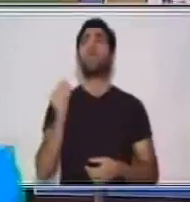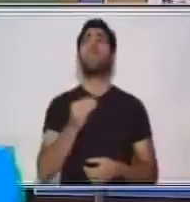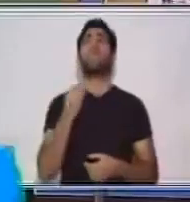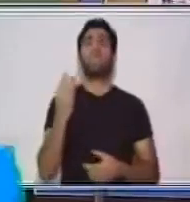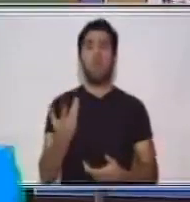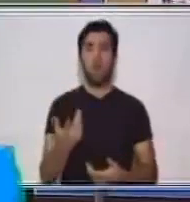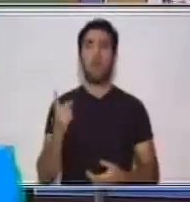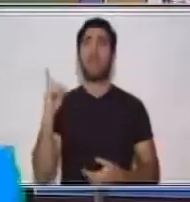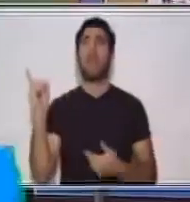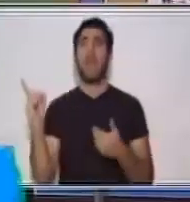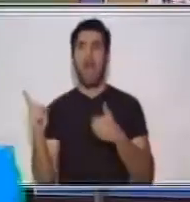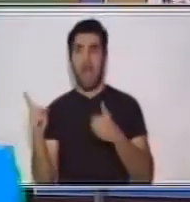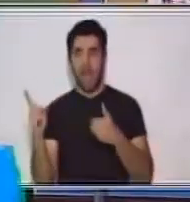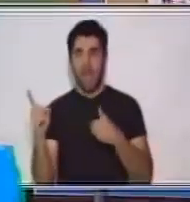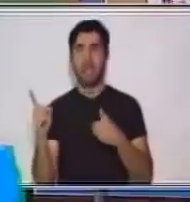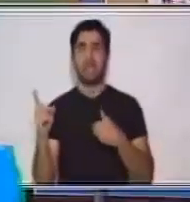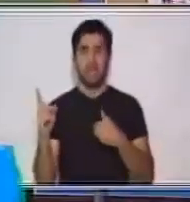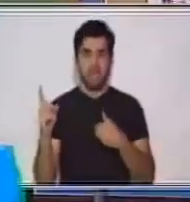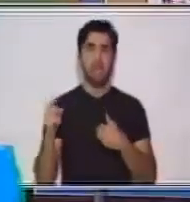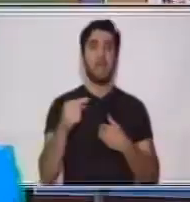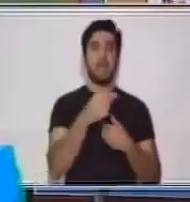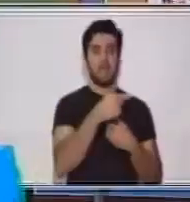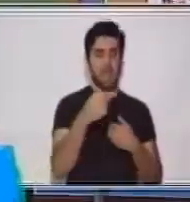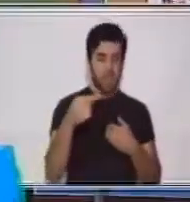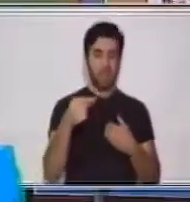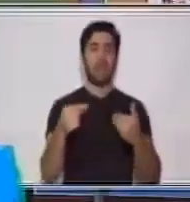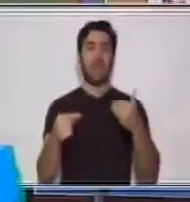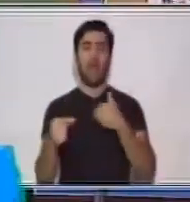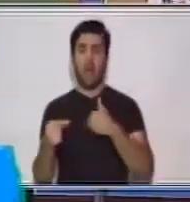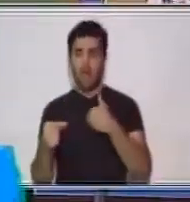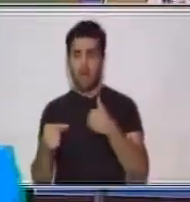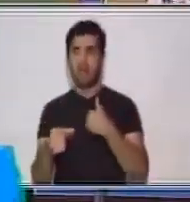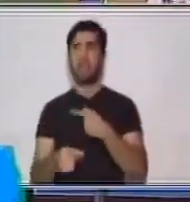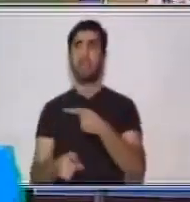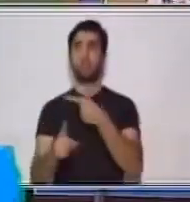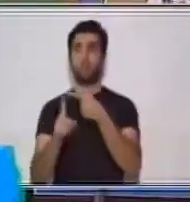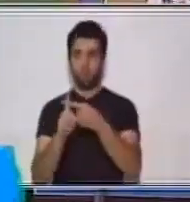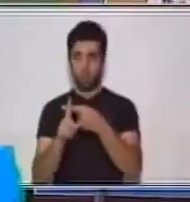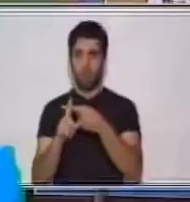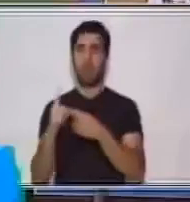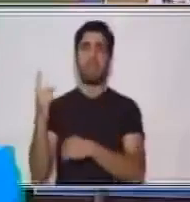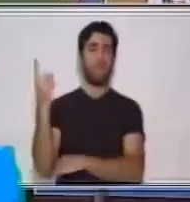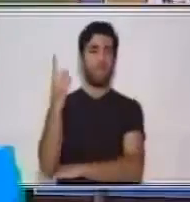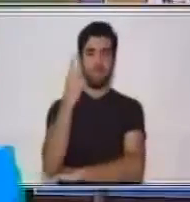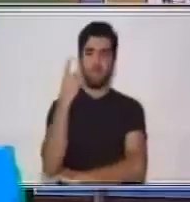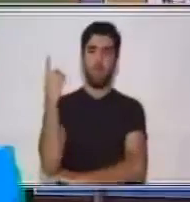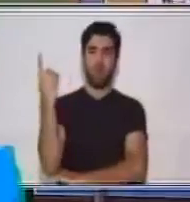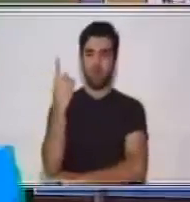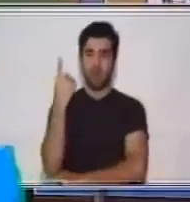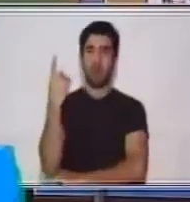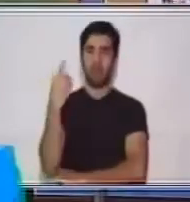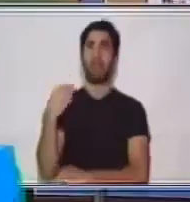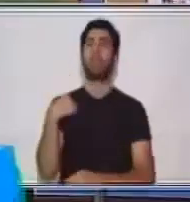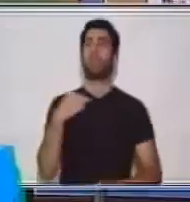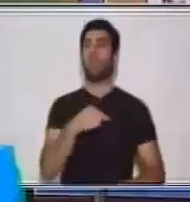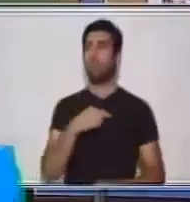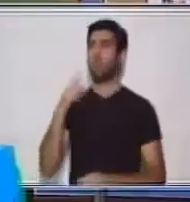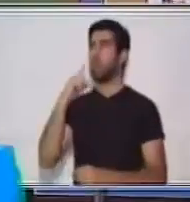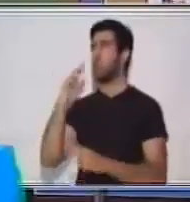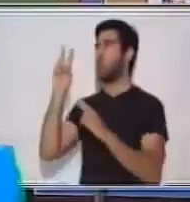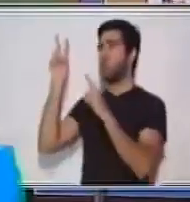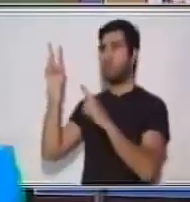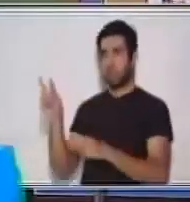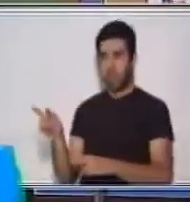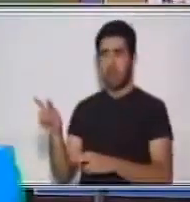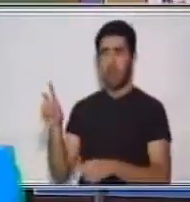tiene resta y tiene suma. Eso es muy importante que veamos. Acá restamos y aquí